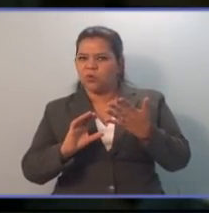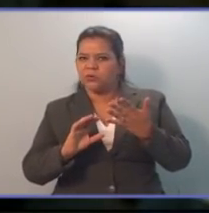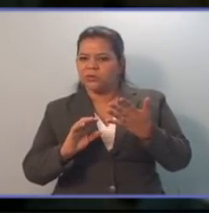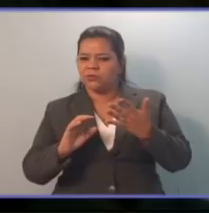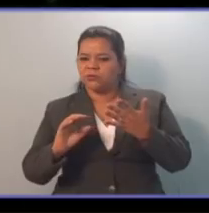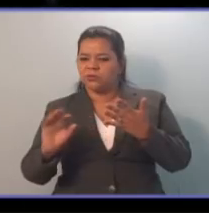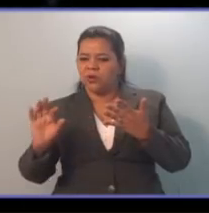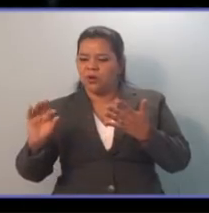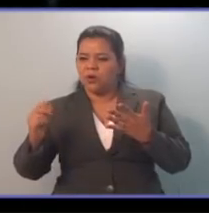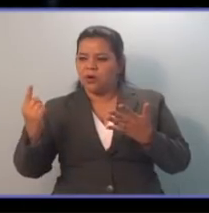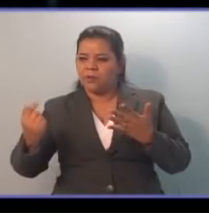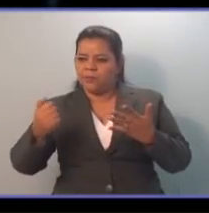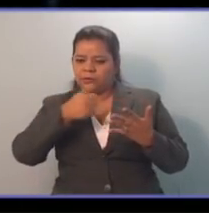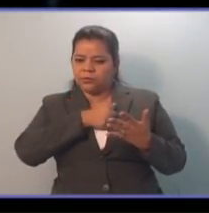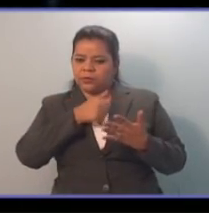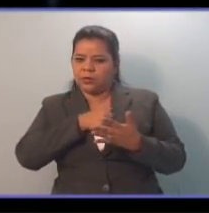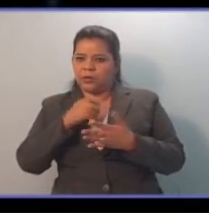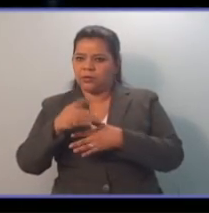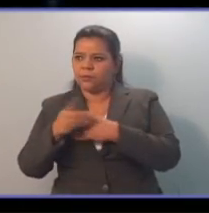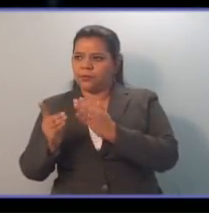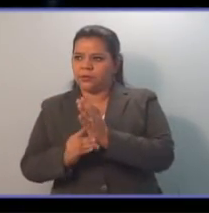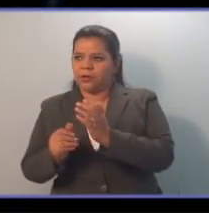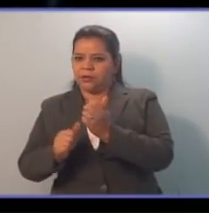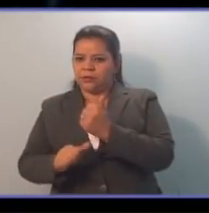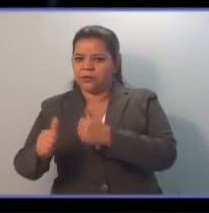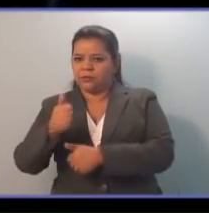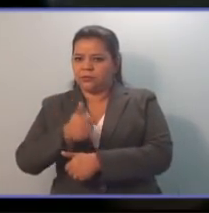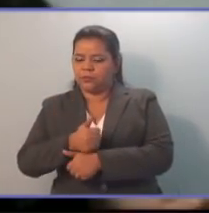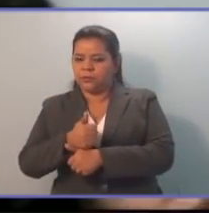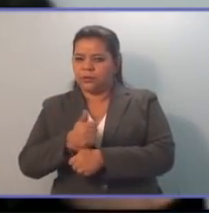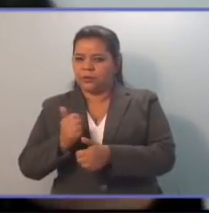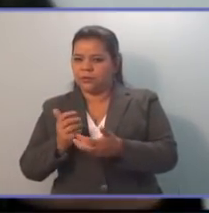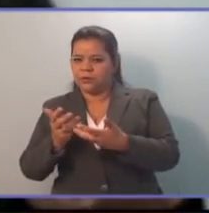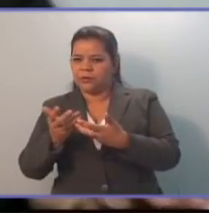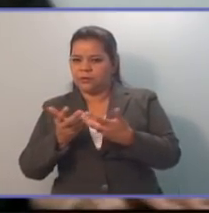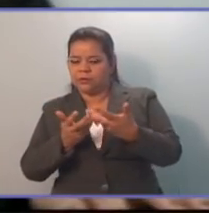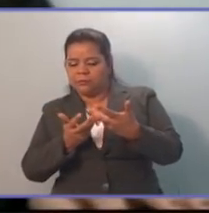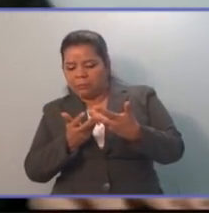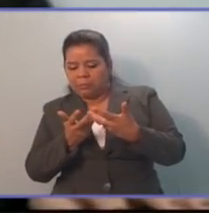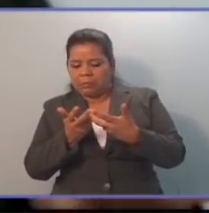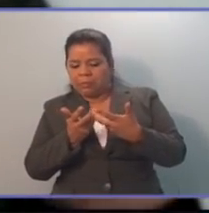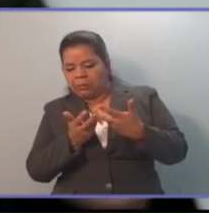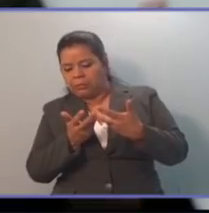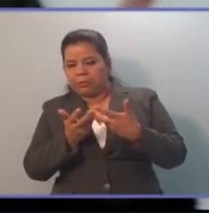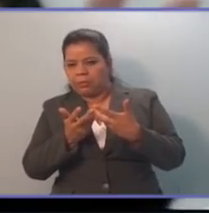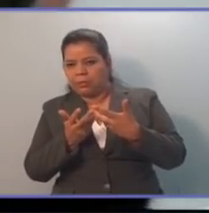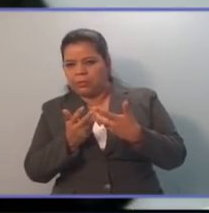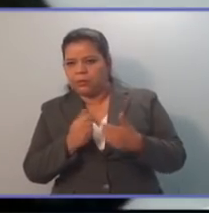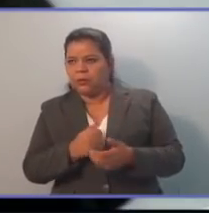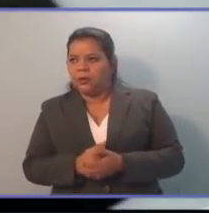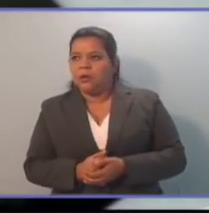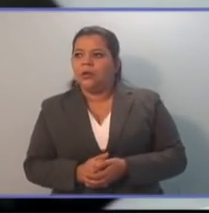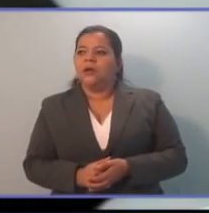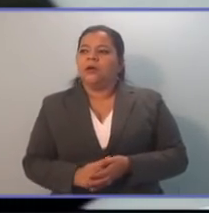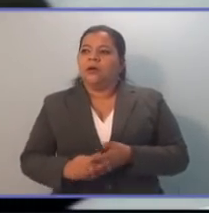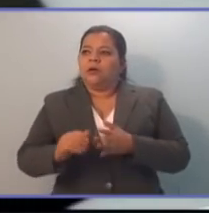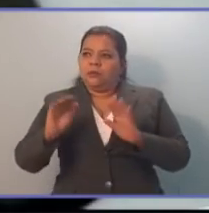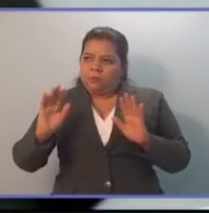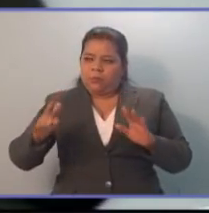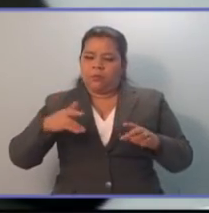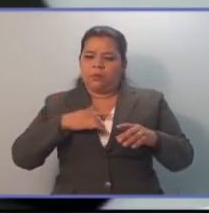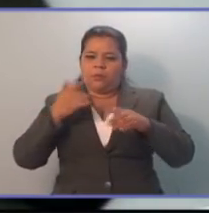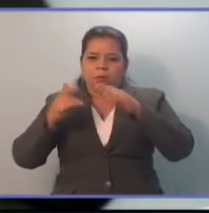los cargos de diputados suplentes, ¿se recuerdan? Entonces, siento yo que tenía que